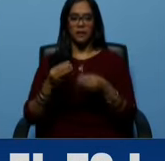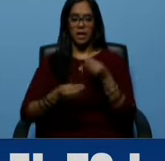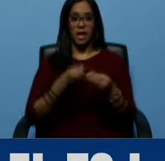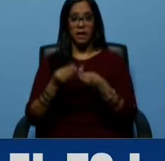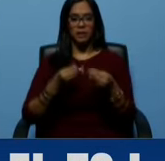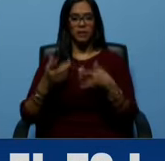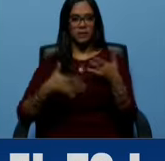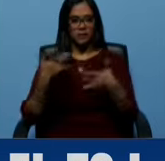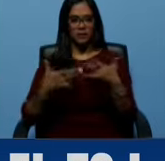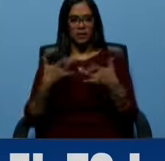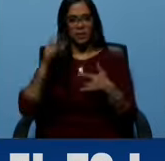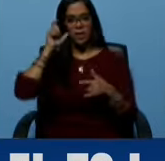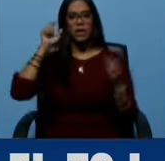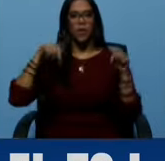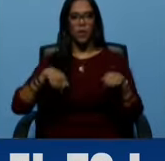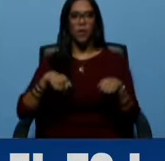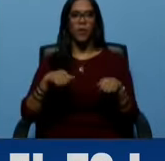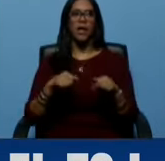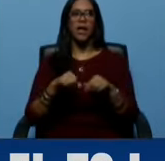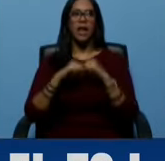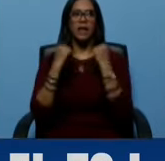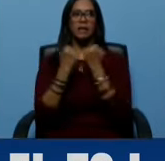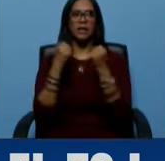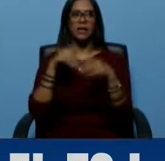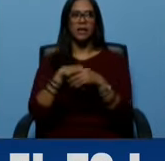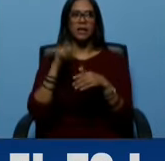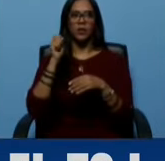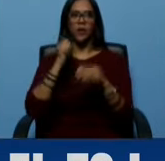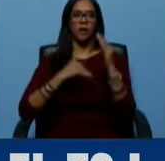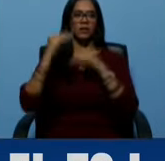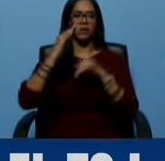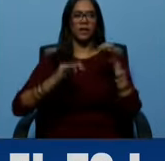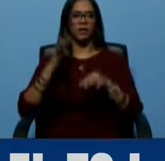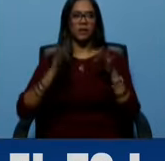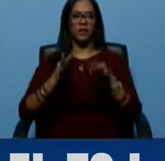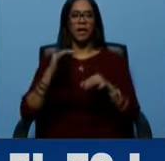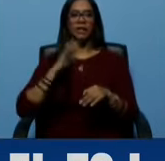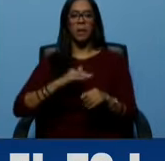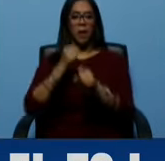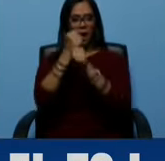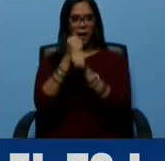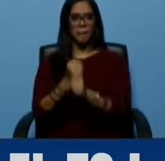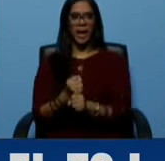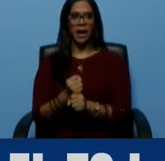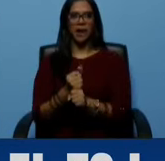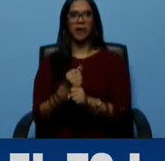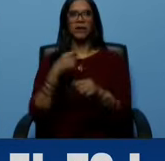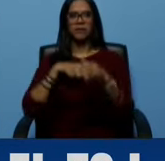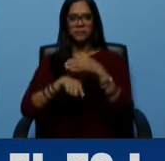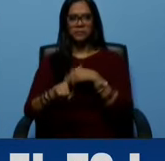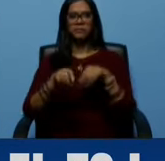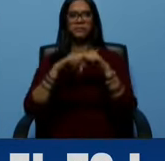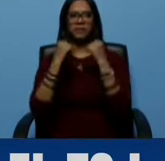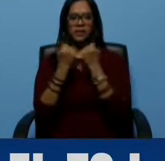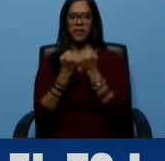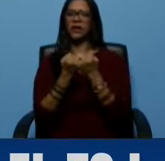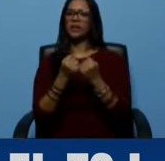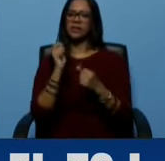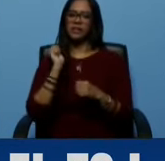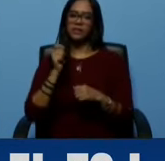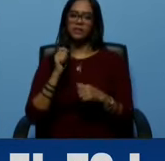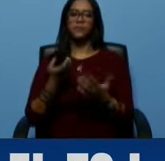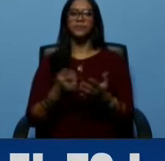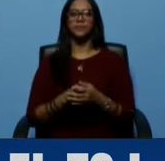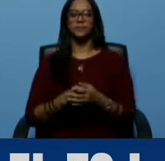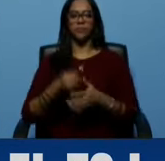audiencias que se están celebrando el día de hoy acá en la sala electoral del Tribunal Supremo de Justicia. Estamos a la espera del ingreso a la sala tanto de los magistrados como